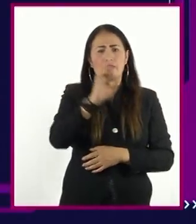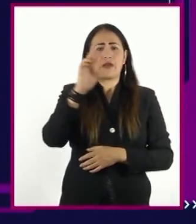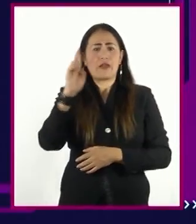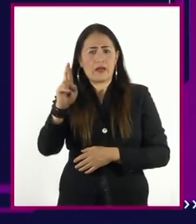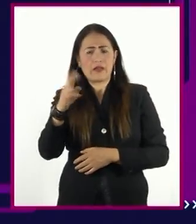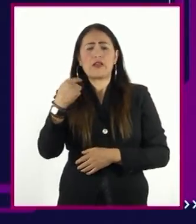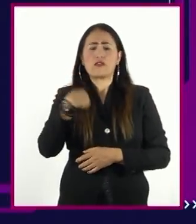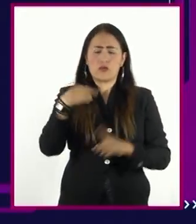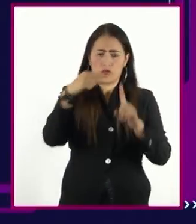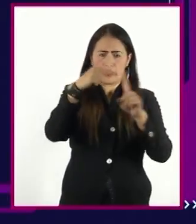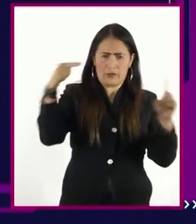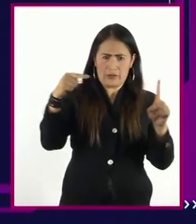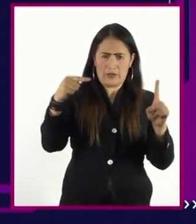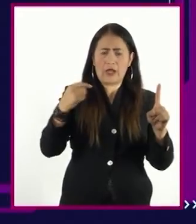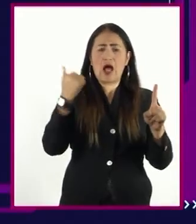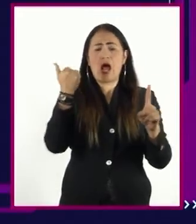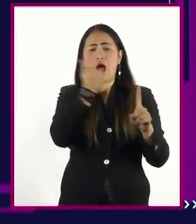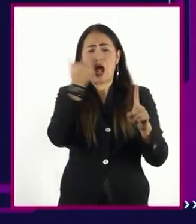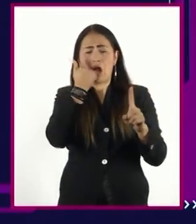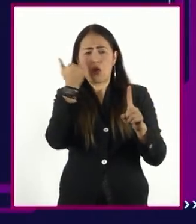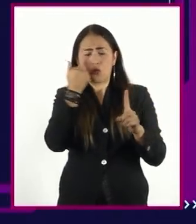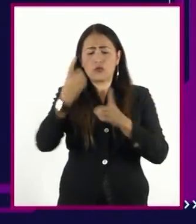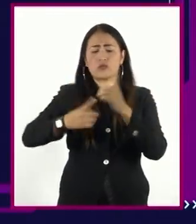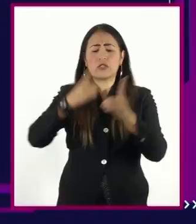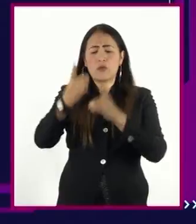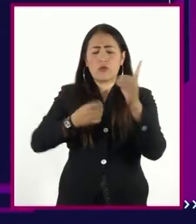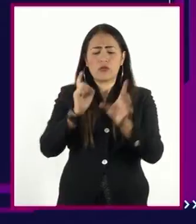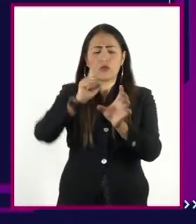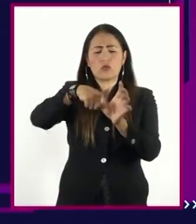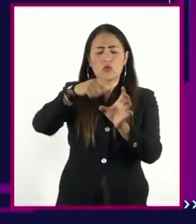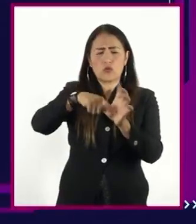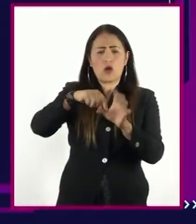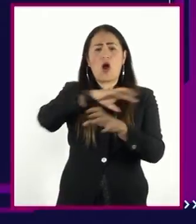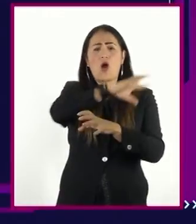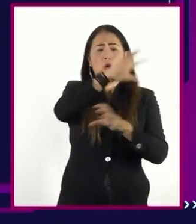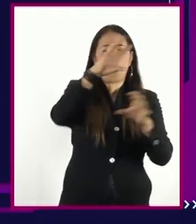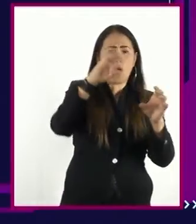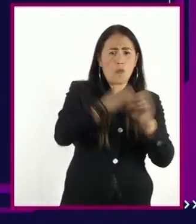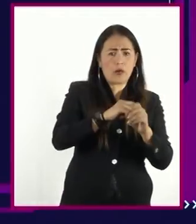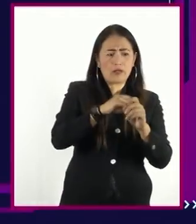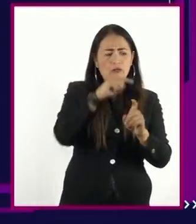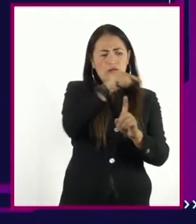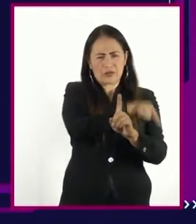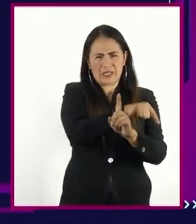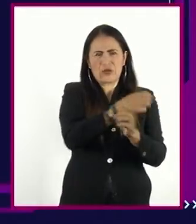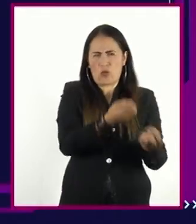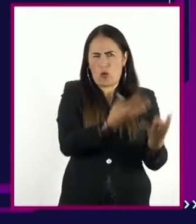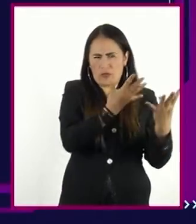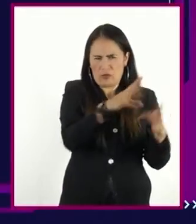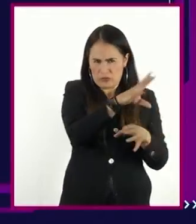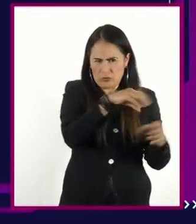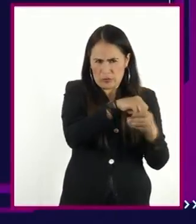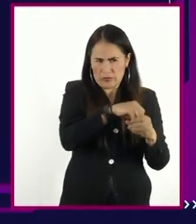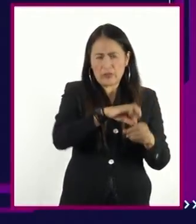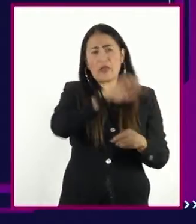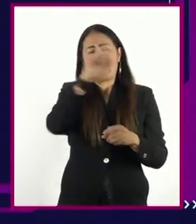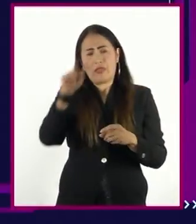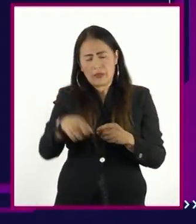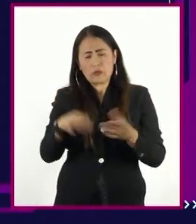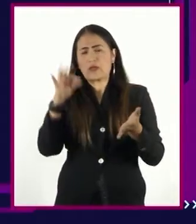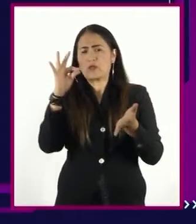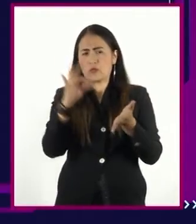debo dividir el número de alumnos de cada deporte entre el total de alumnos y redondearé el resultado a